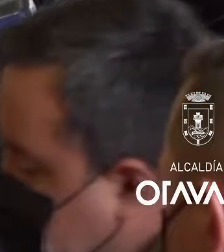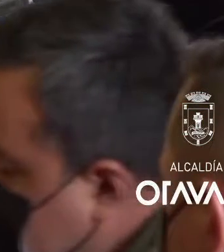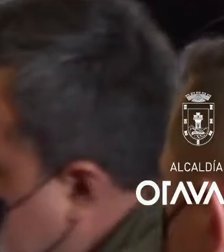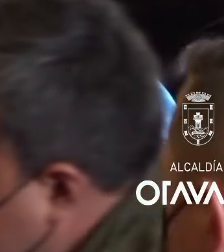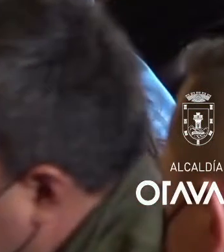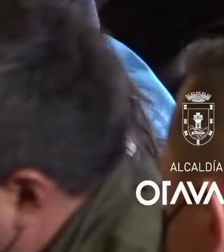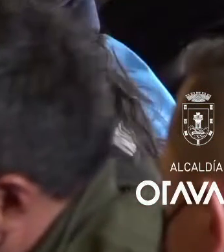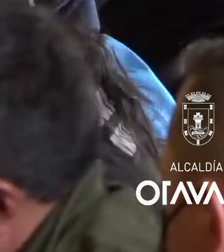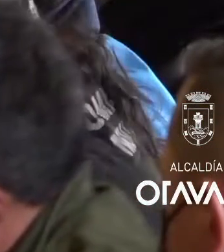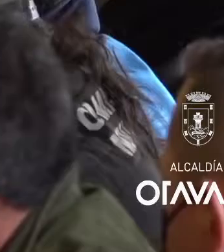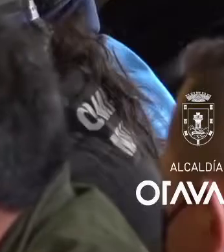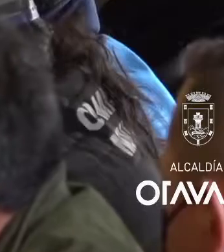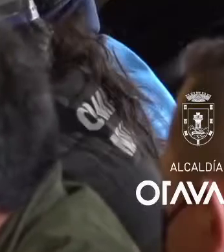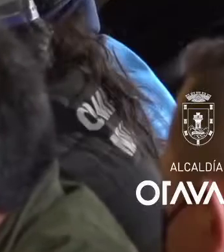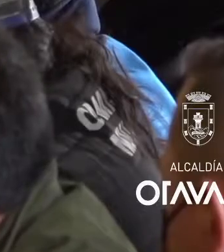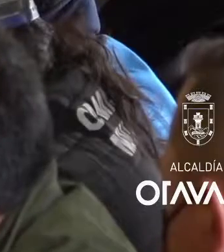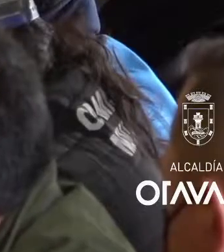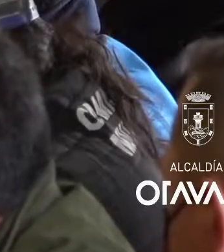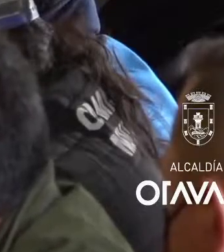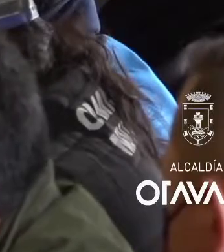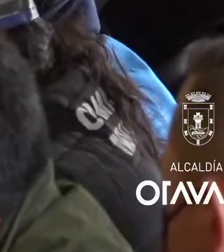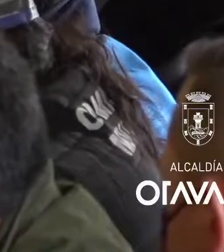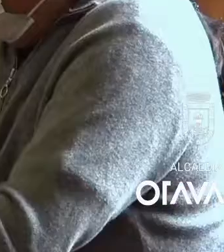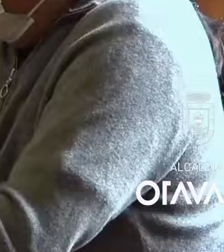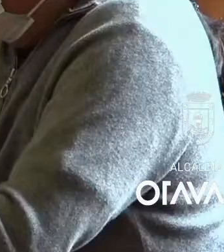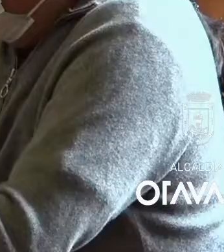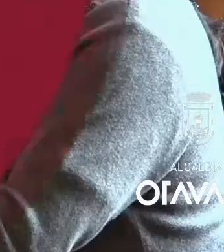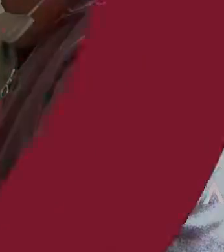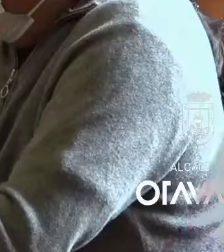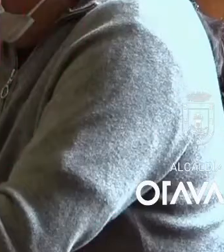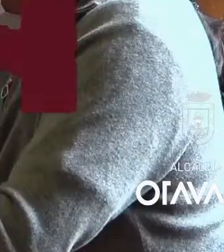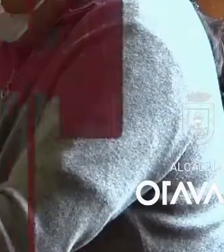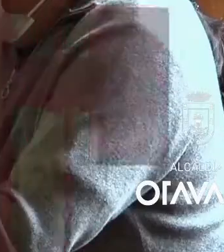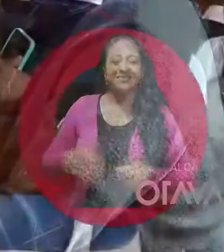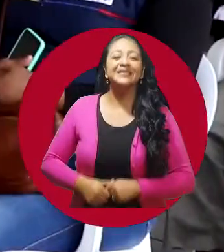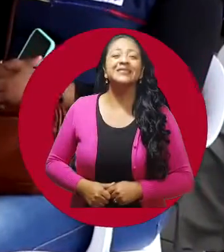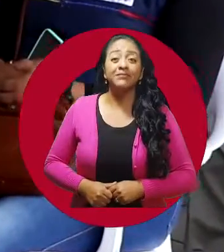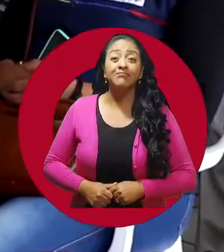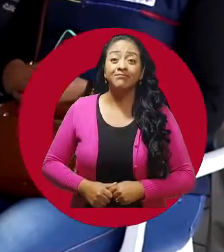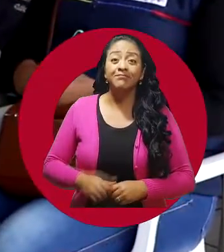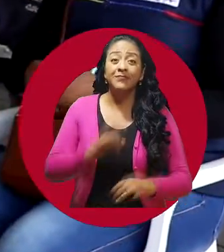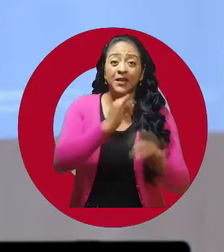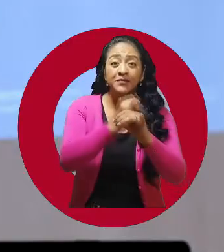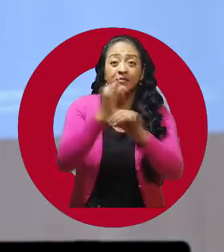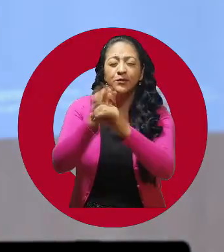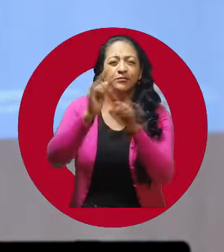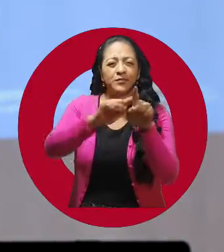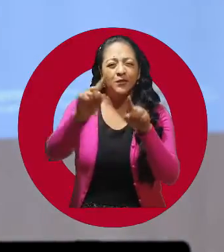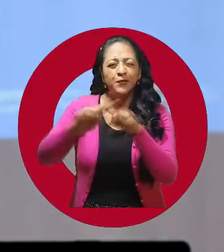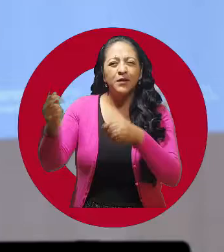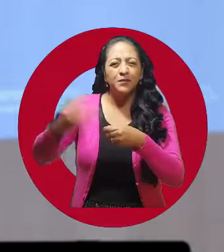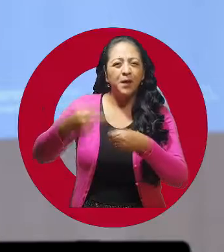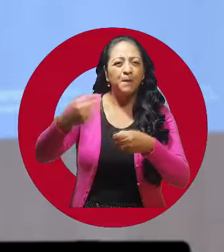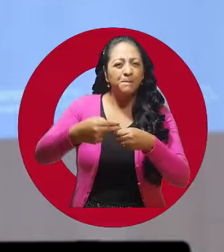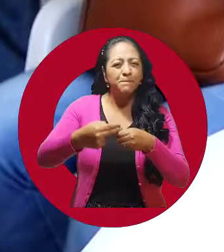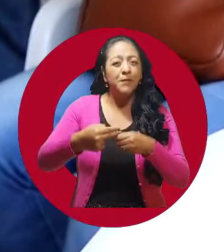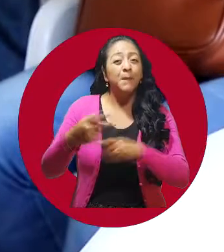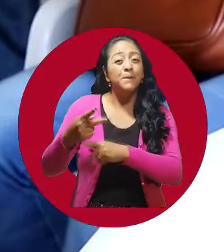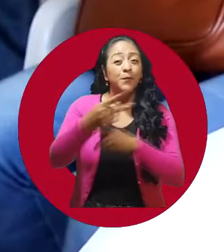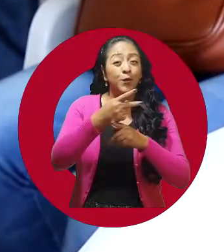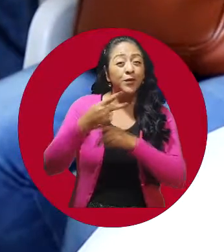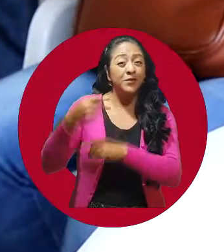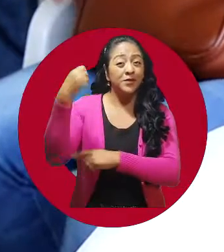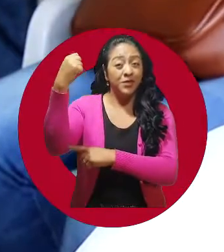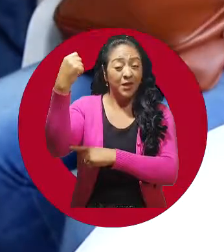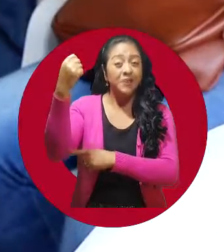Jatuna Ukukunamandapash, Kairimanajuipi, Rikukuna Carca. Con la participación de las instituciones que forman parte de la